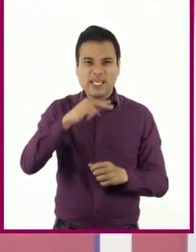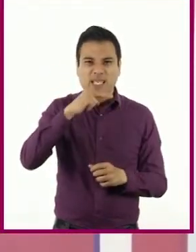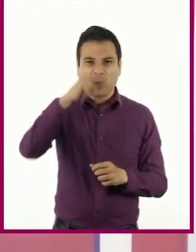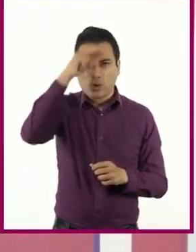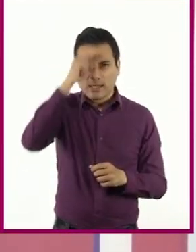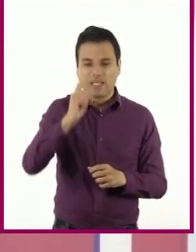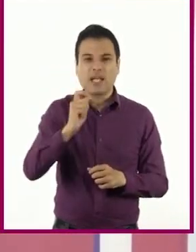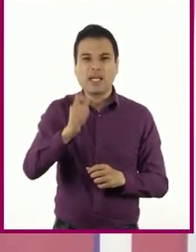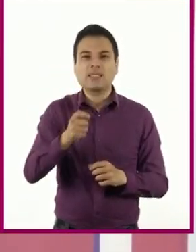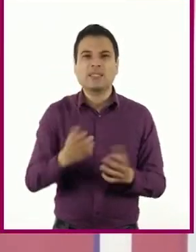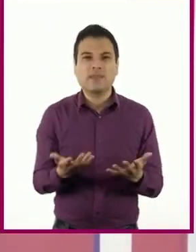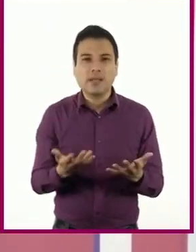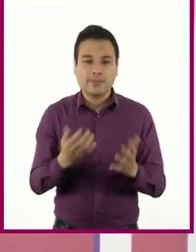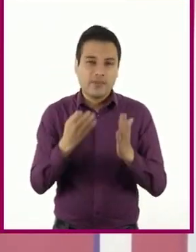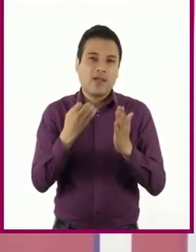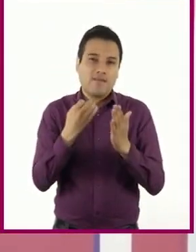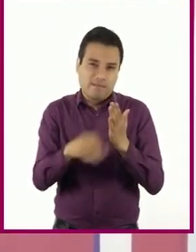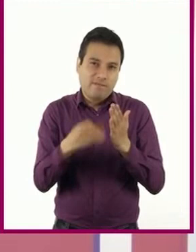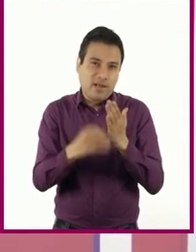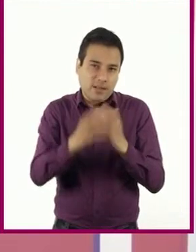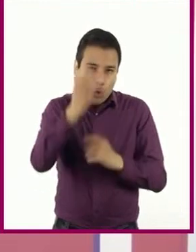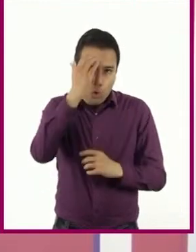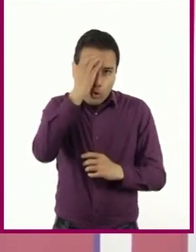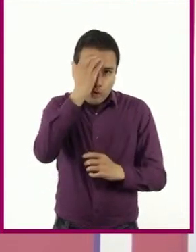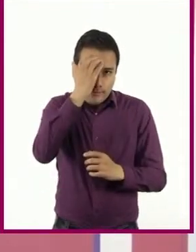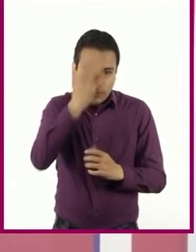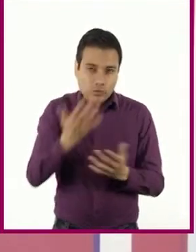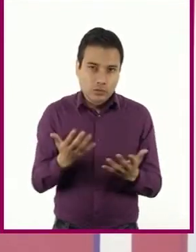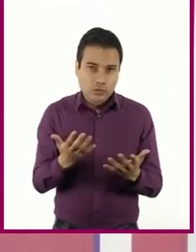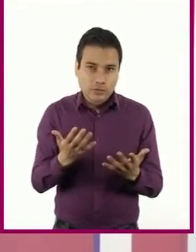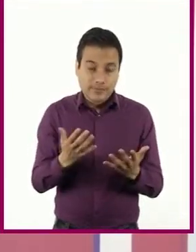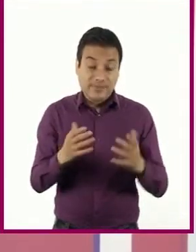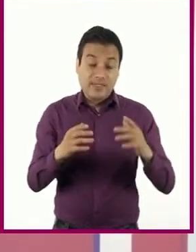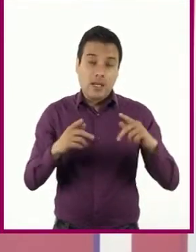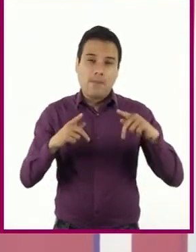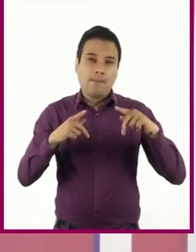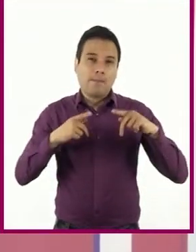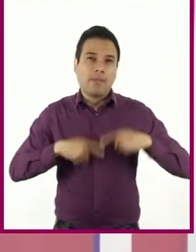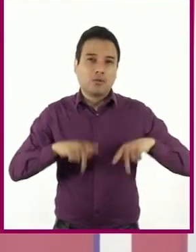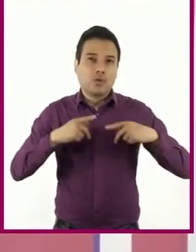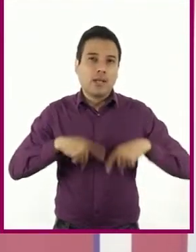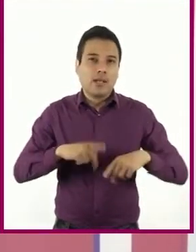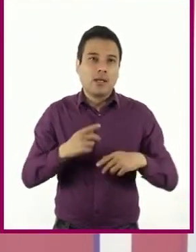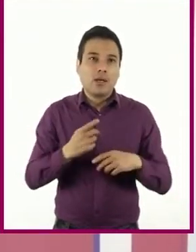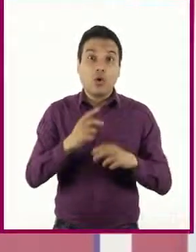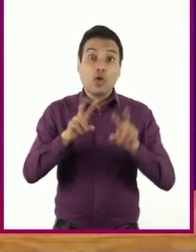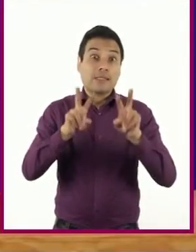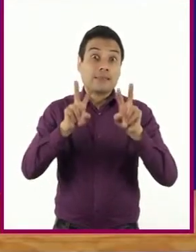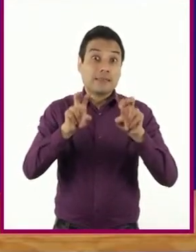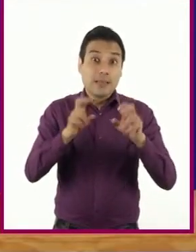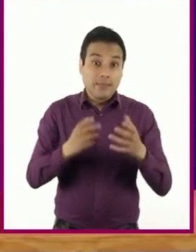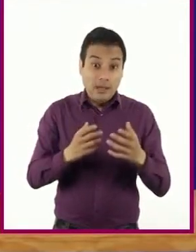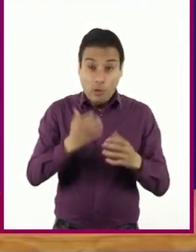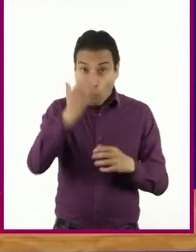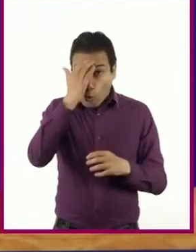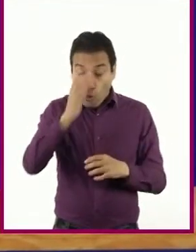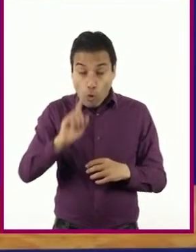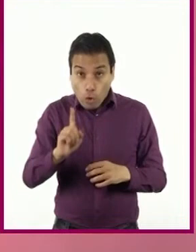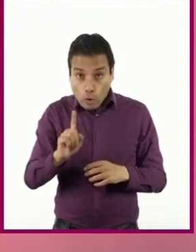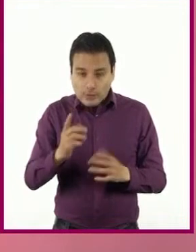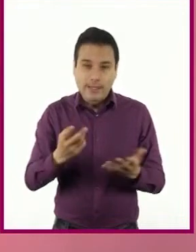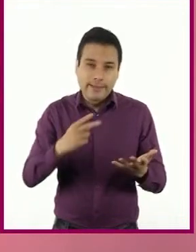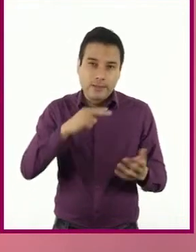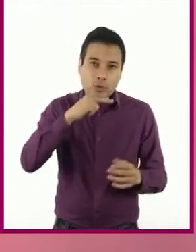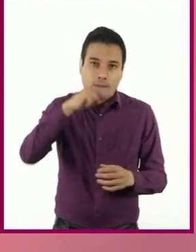conocimientos en particular o de cultura en general. La persona que ignora algo no lo conoce o no lo comprende. La ignorancia,